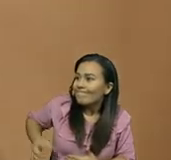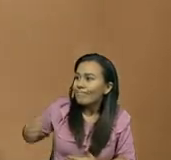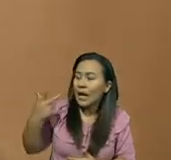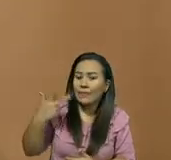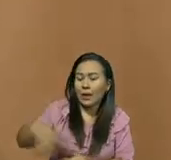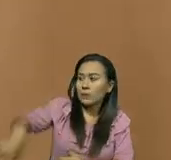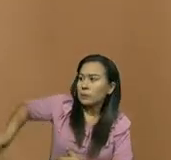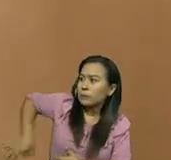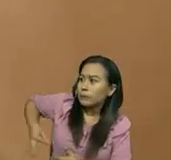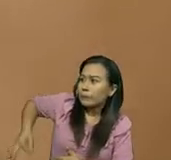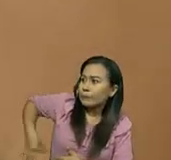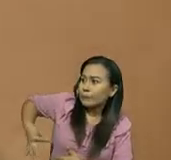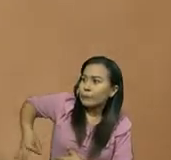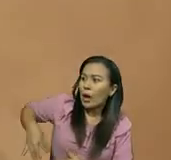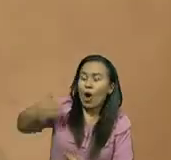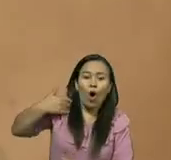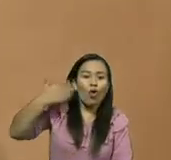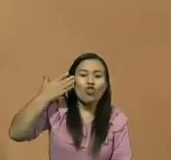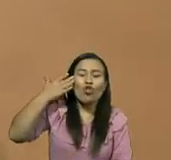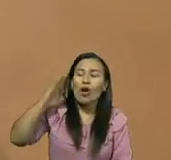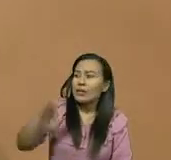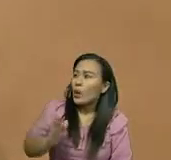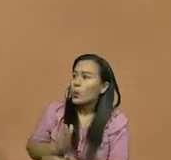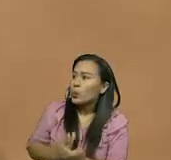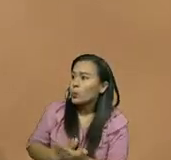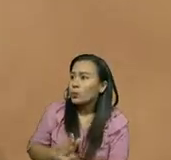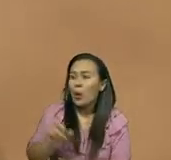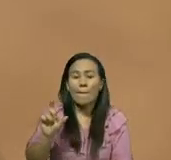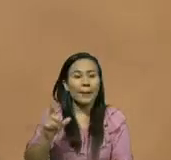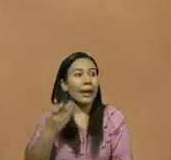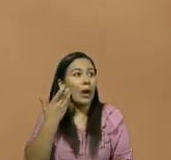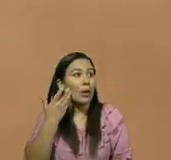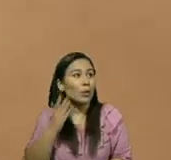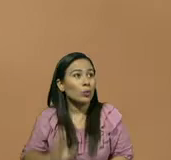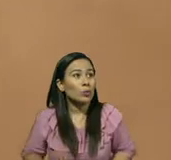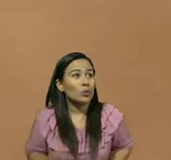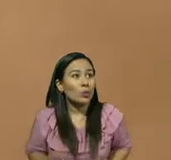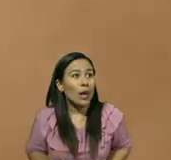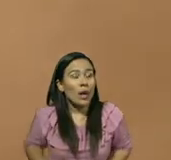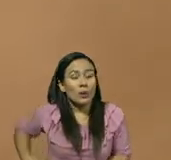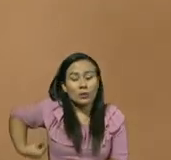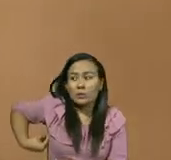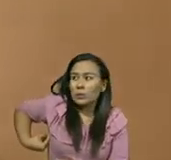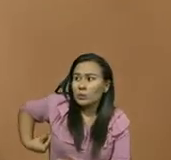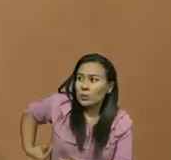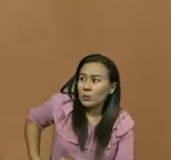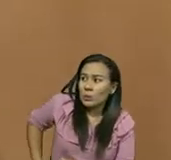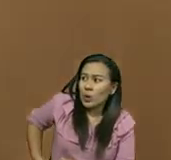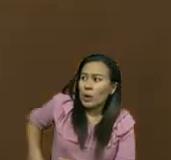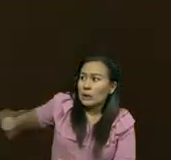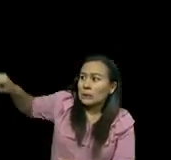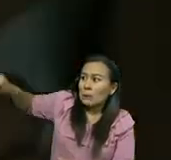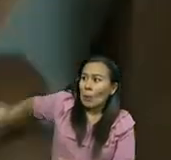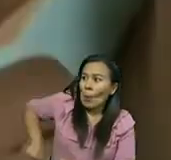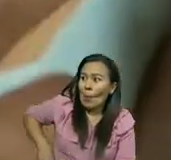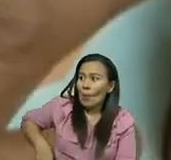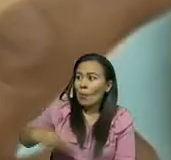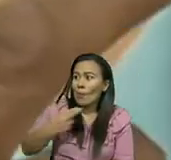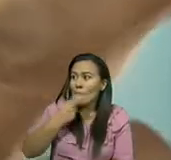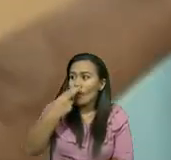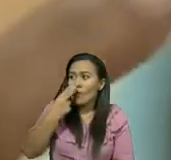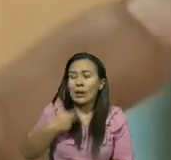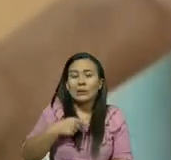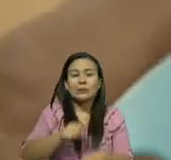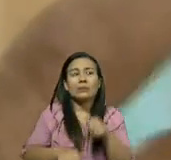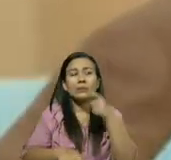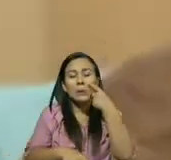navaja? Cuchillo, me imagino pequeño, porque igual tuvo una herida profunda, casi me perfora el pulmón. Tengo las muelas por